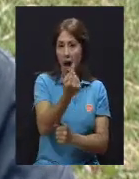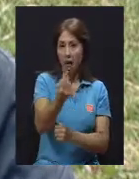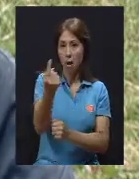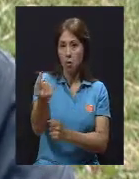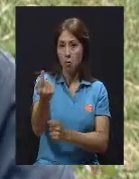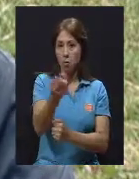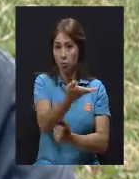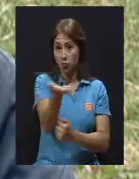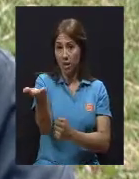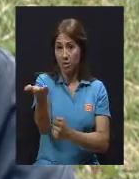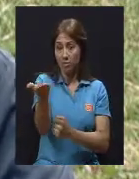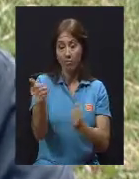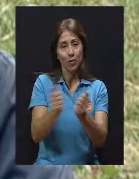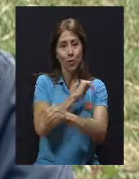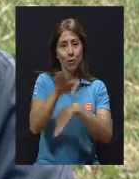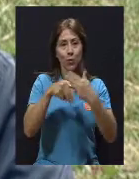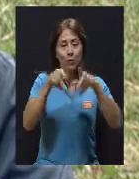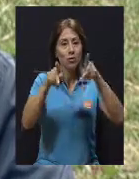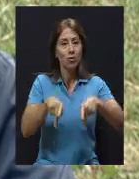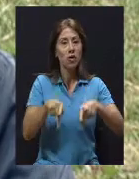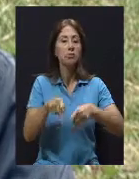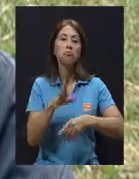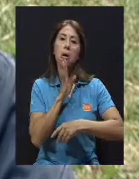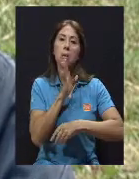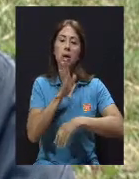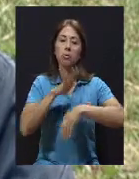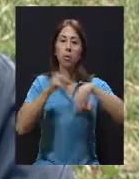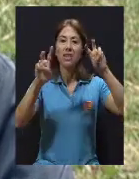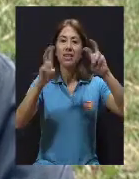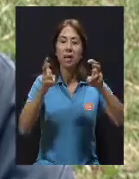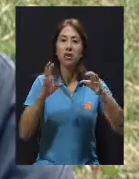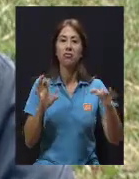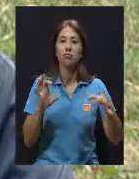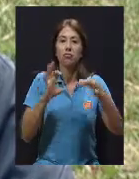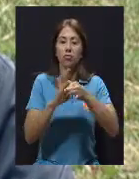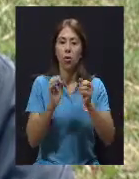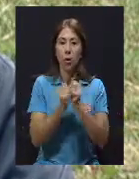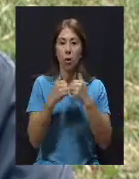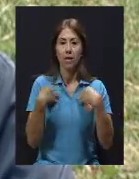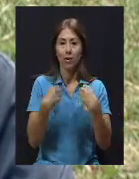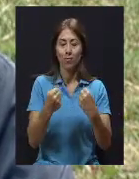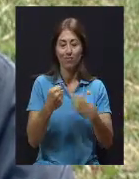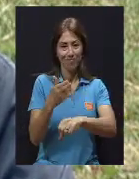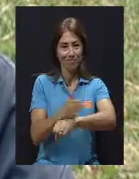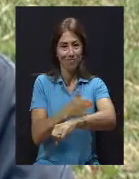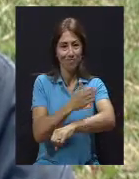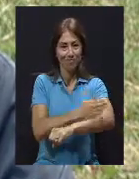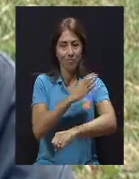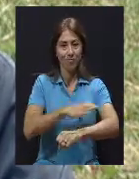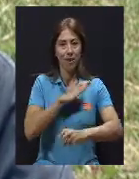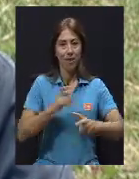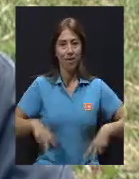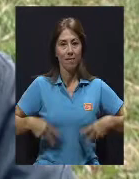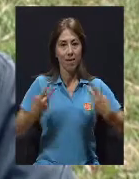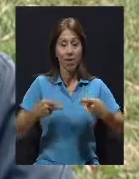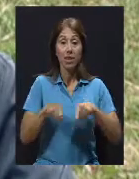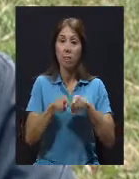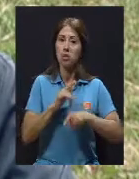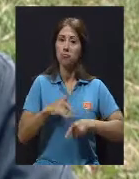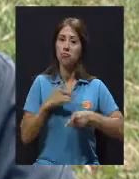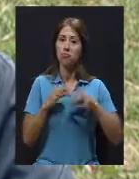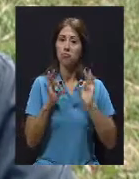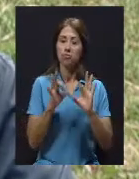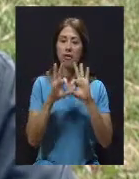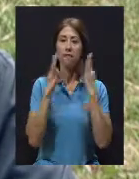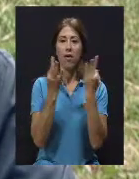temas relacionados a la salud con el fin de mejorar la calidad de vida y el bienestar de la familia